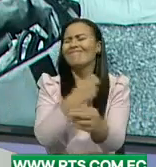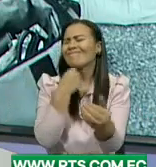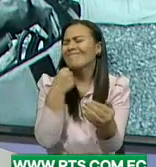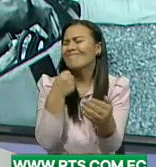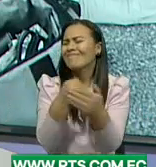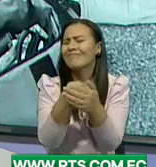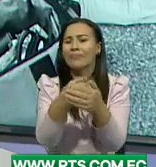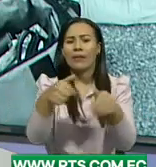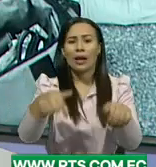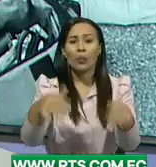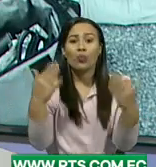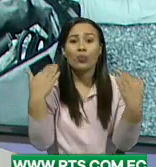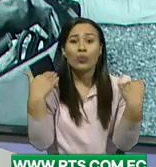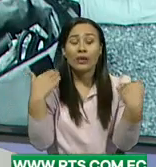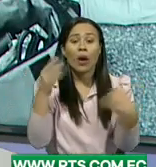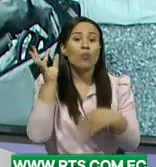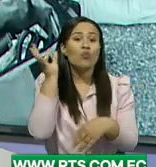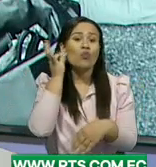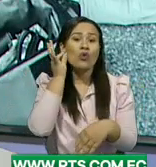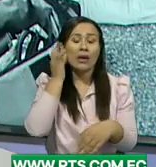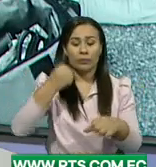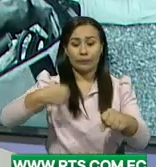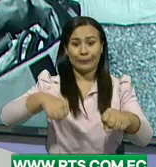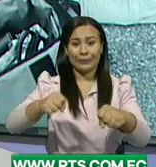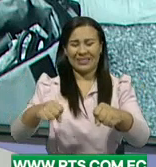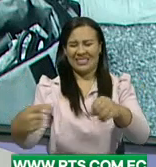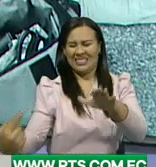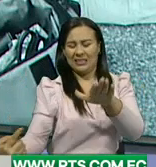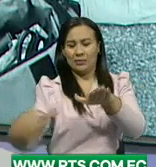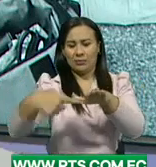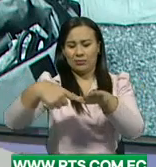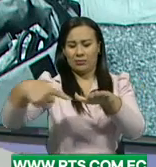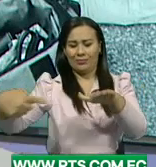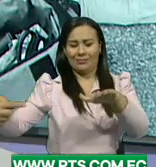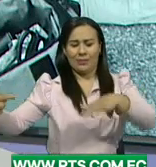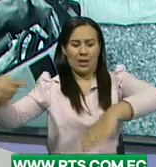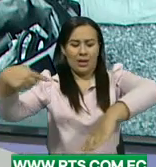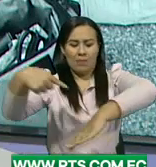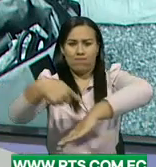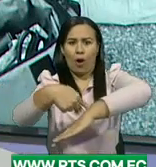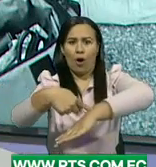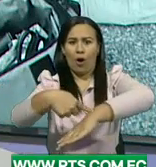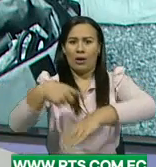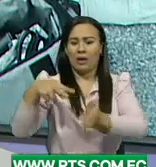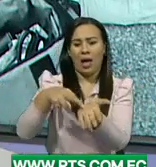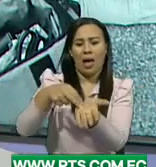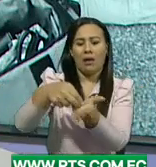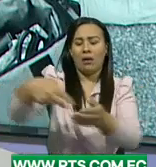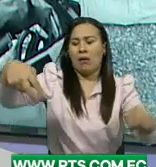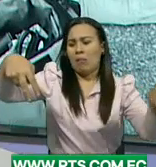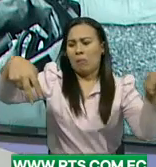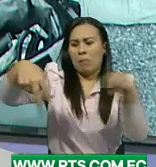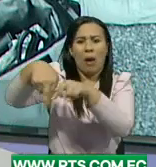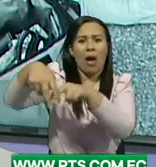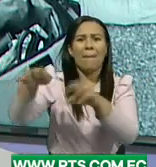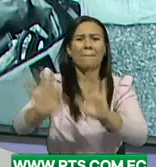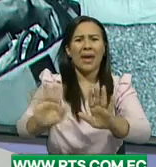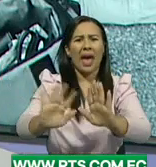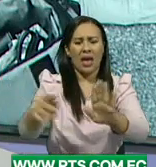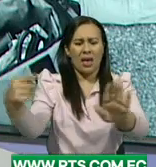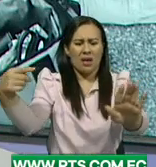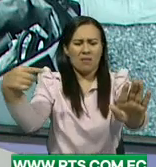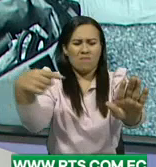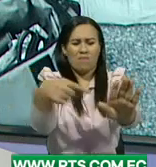tránsito en Guayaquil. La mujer se incrustó el soporte metálico en la pantorrilla. La joven fue llevada a una clínica donde